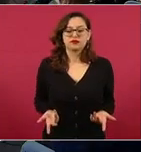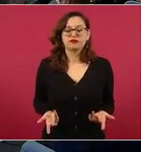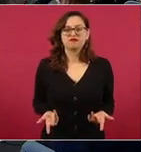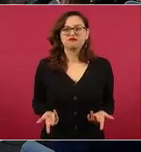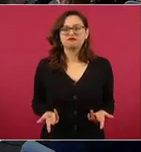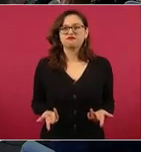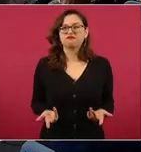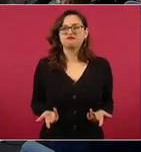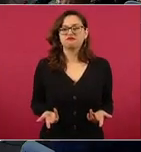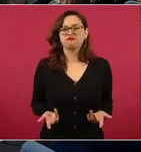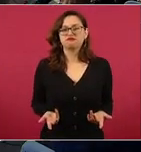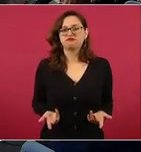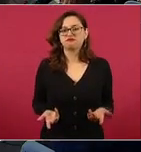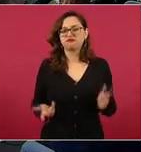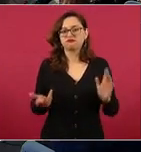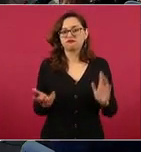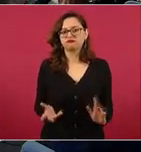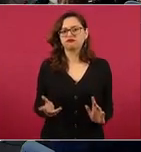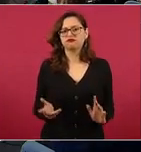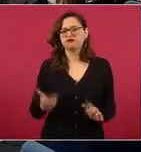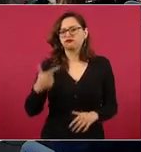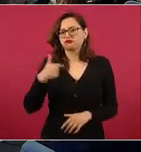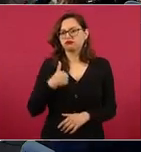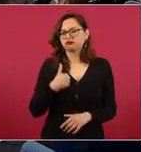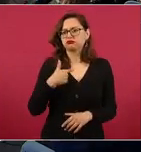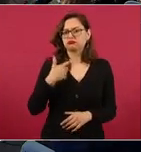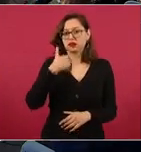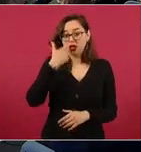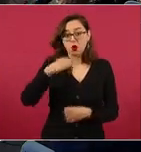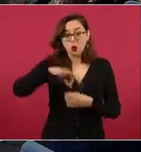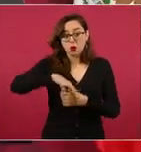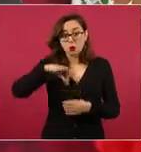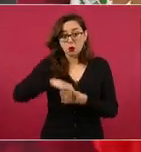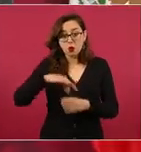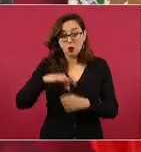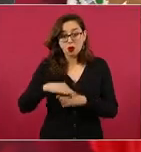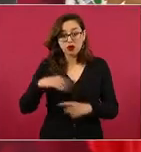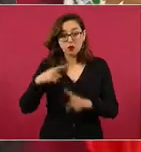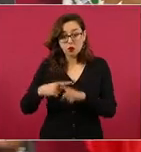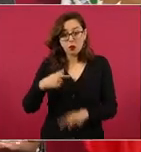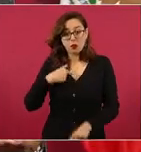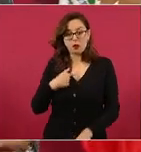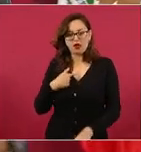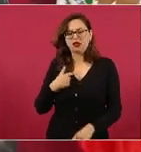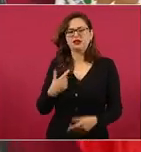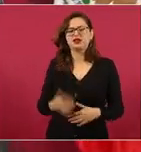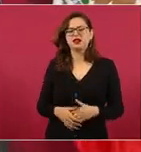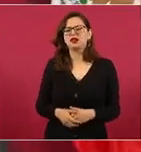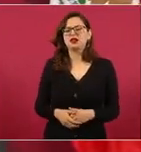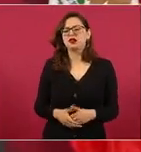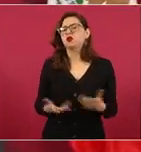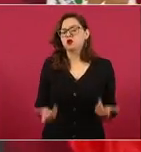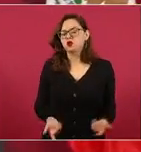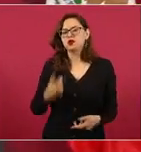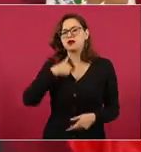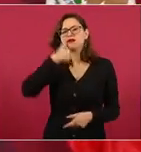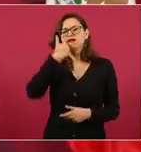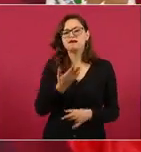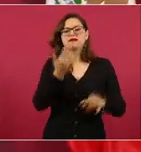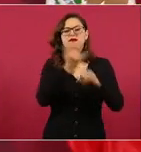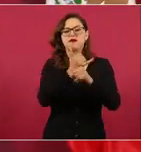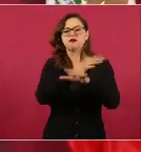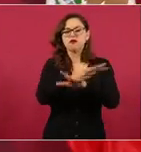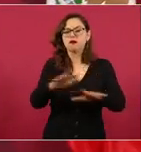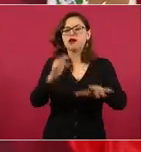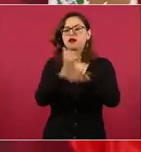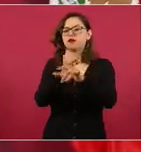asunto permitido, legal. Porque acuérdense cómo era antes. Las